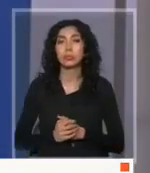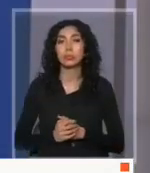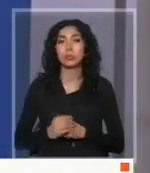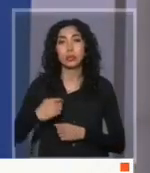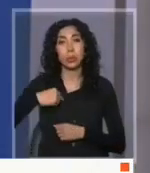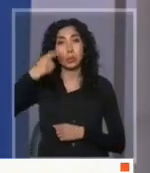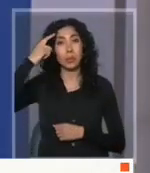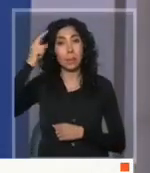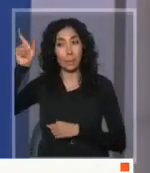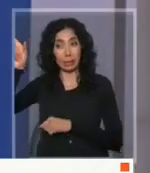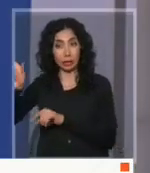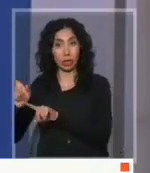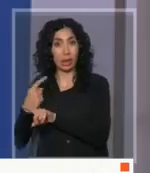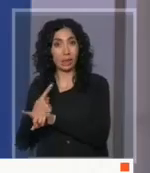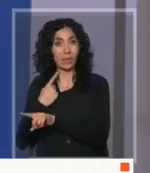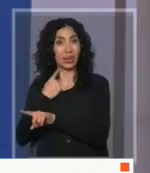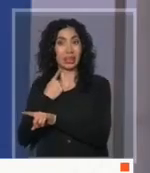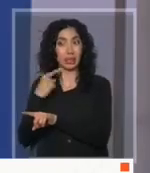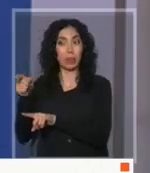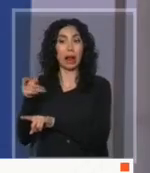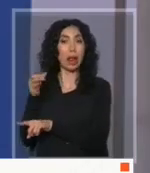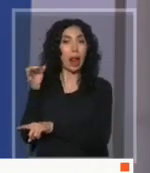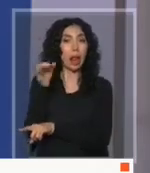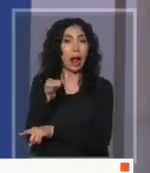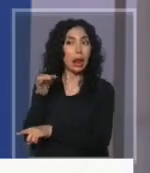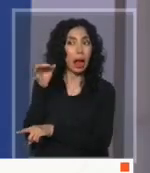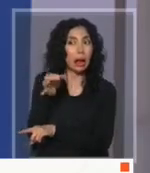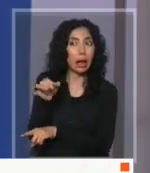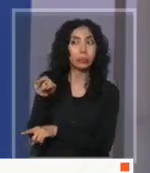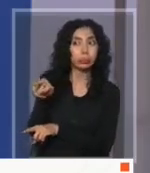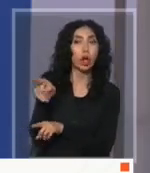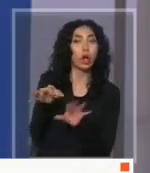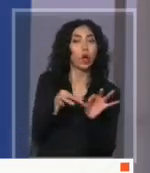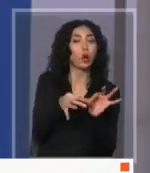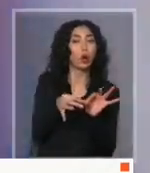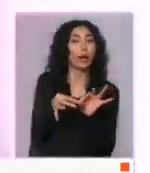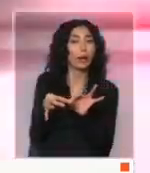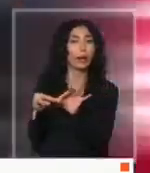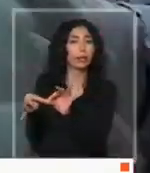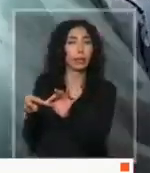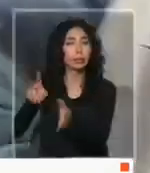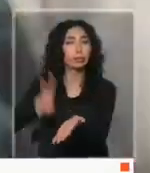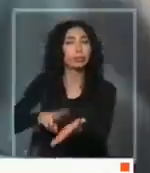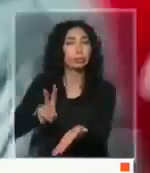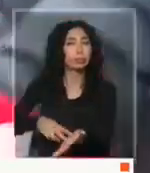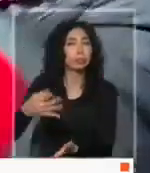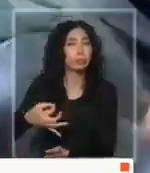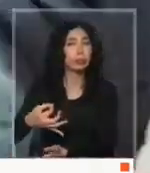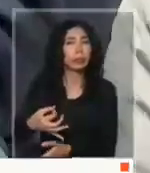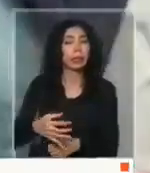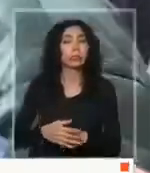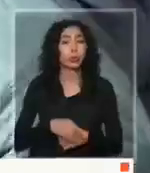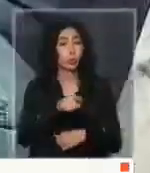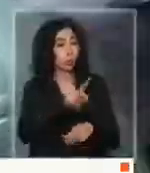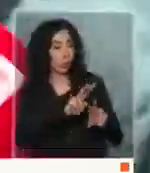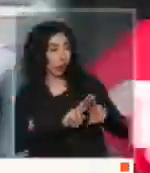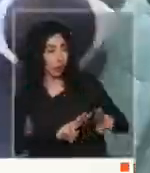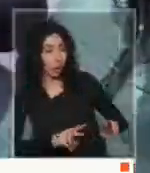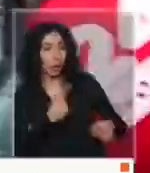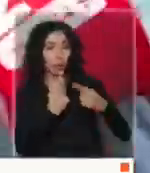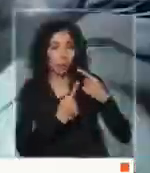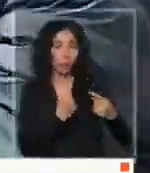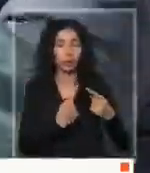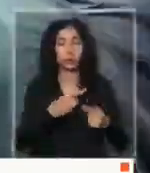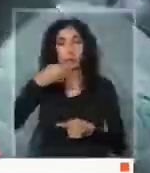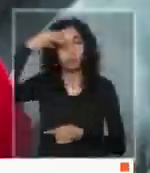de la víctima, el que se ha conocido por los medios de comunicación, es coherente y verosímil. Usted está tranquilo. Secuelas del caso Monsalve que no